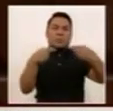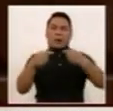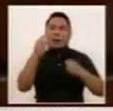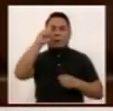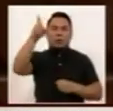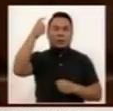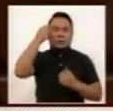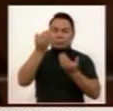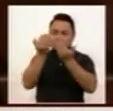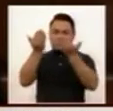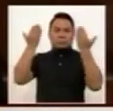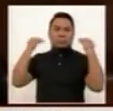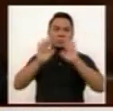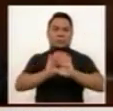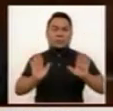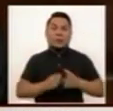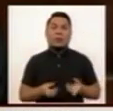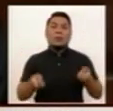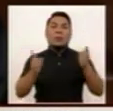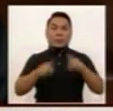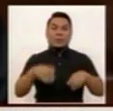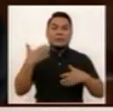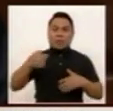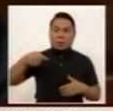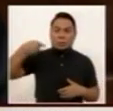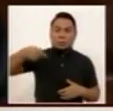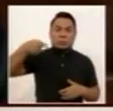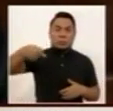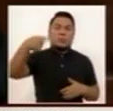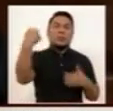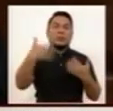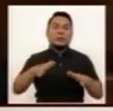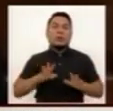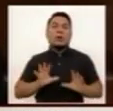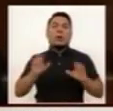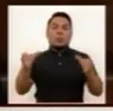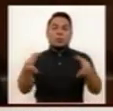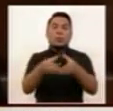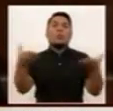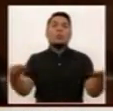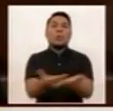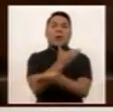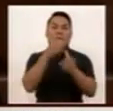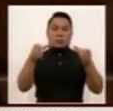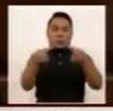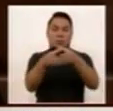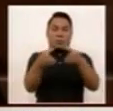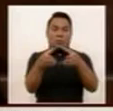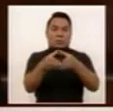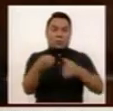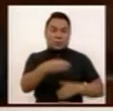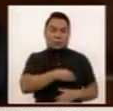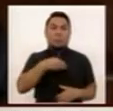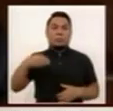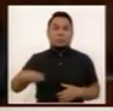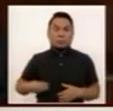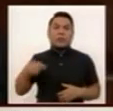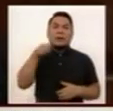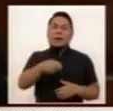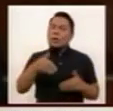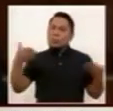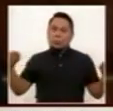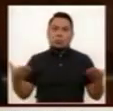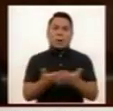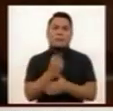días, cuando esté constituido el nuevo gabinete, que será completamente